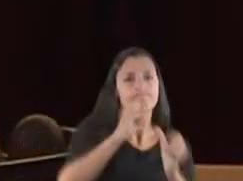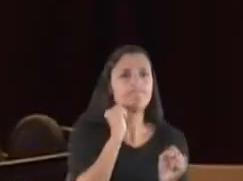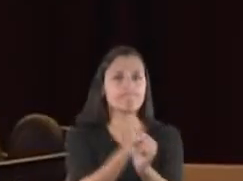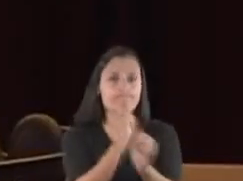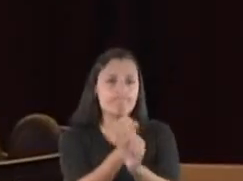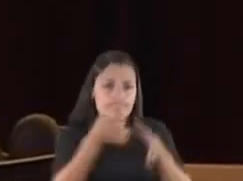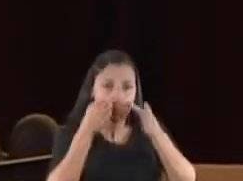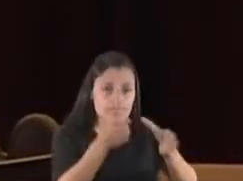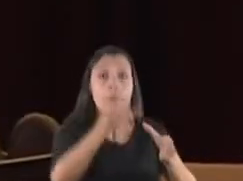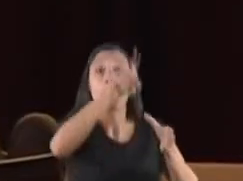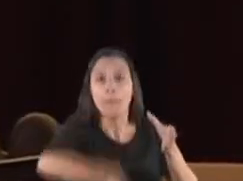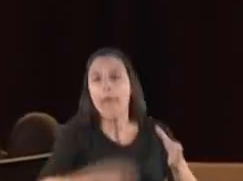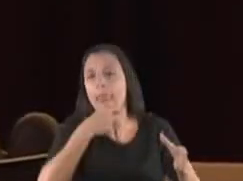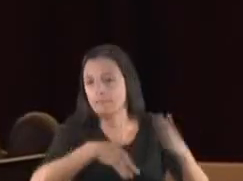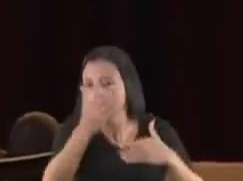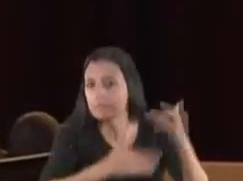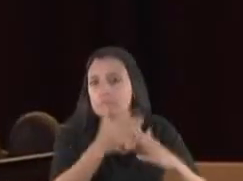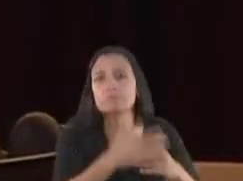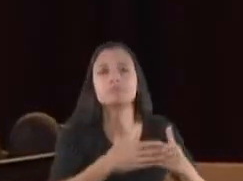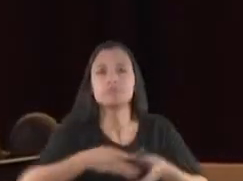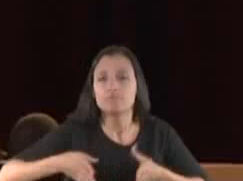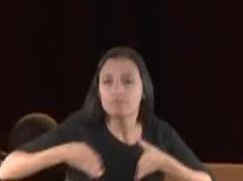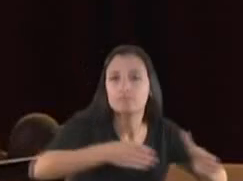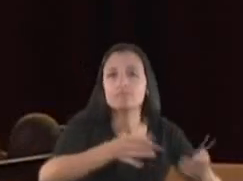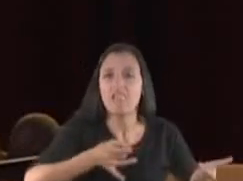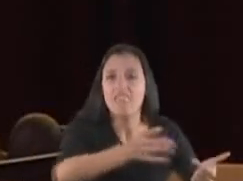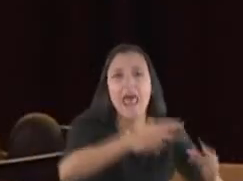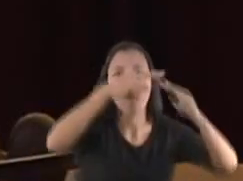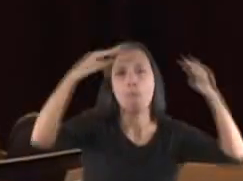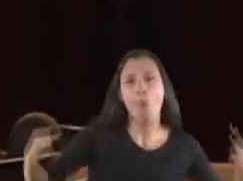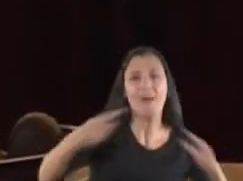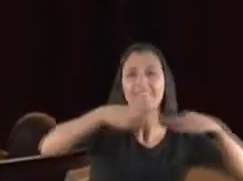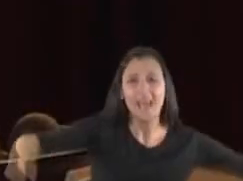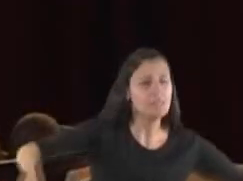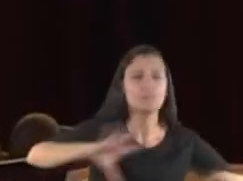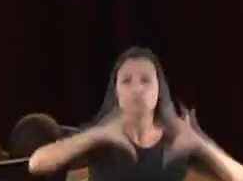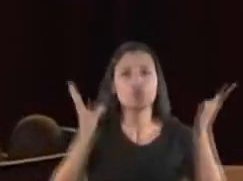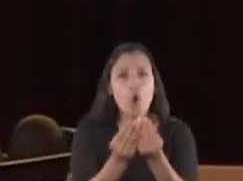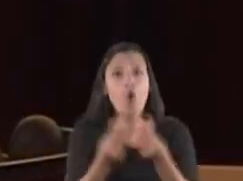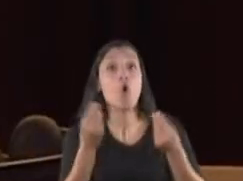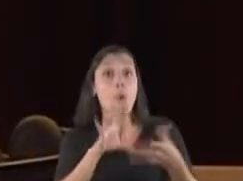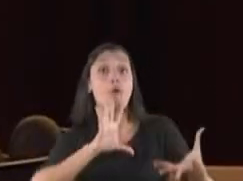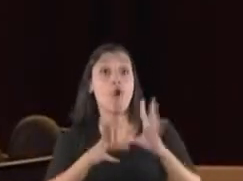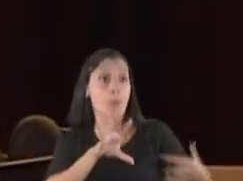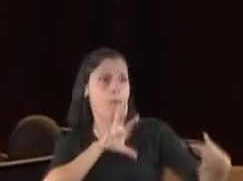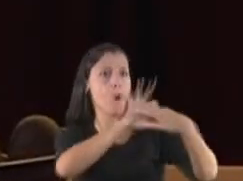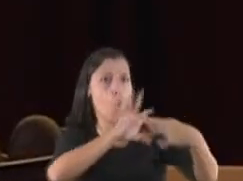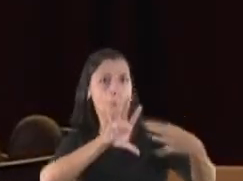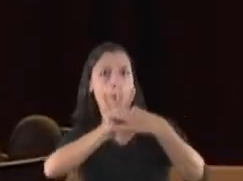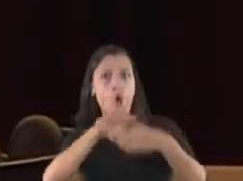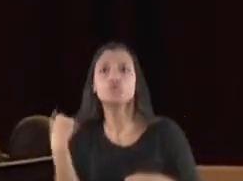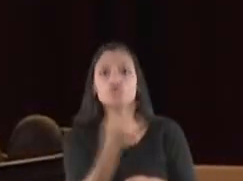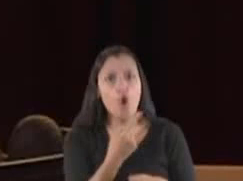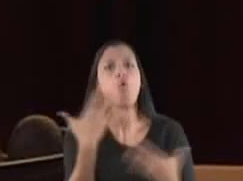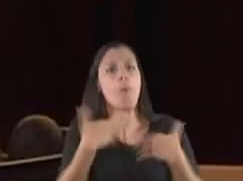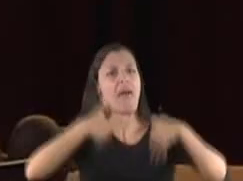construcción de esos caminos, de esas vías ferroviarias, de esos puentes, de esas hidrovías, para que todos podamos